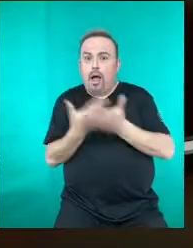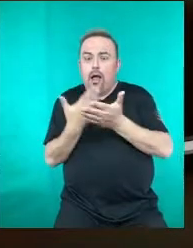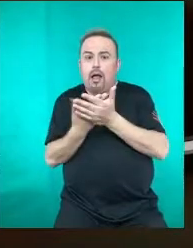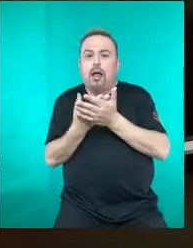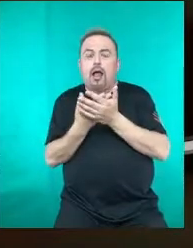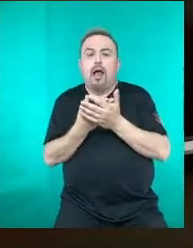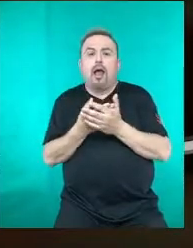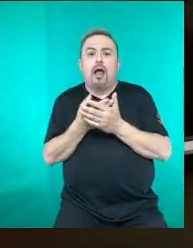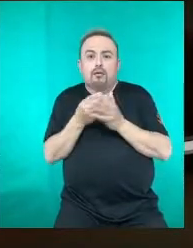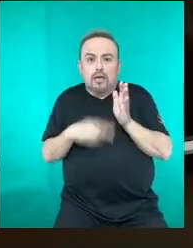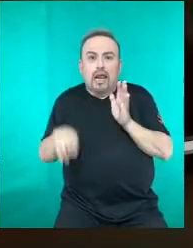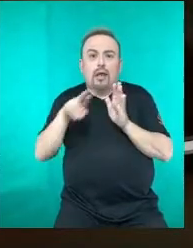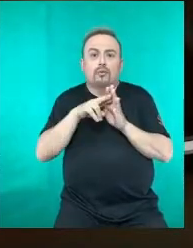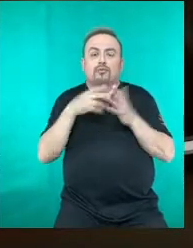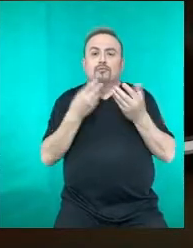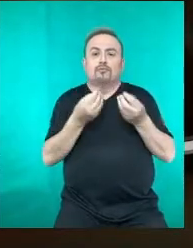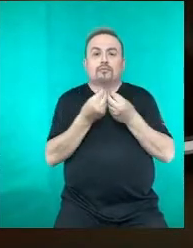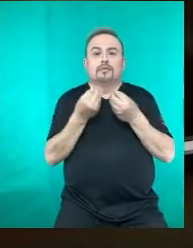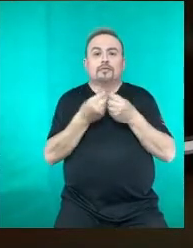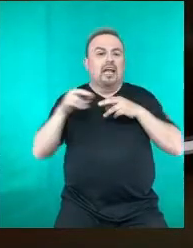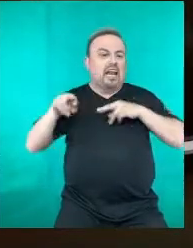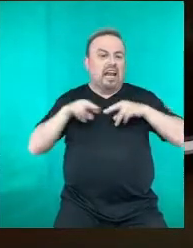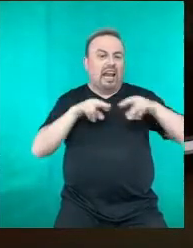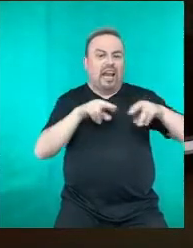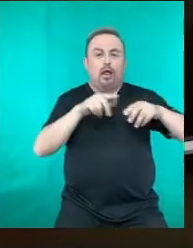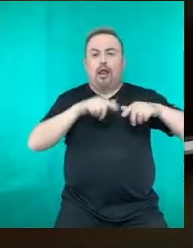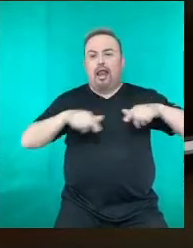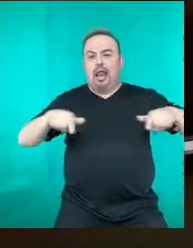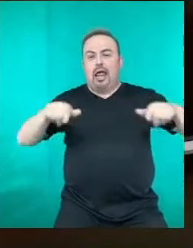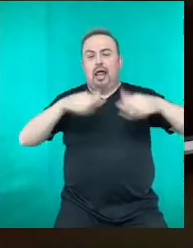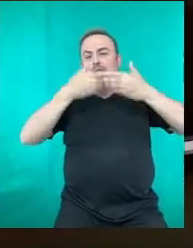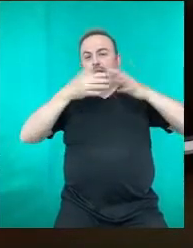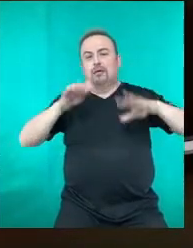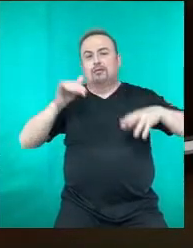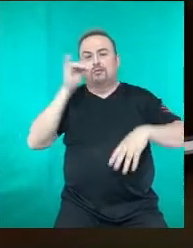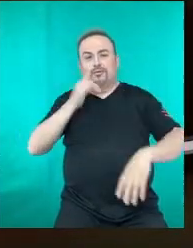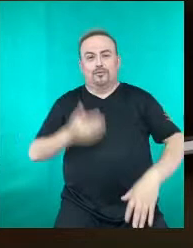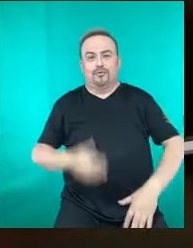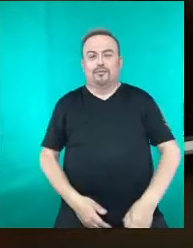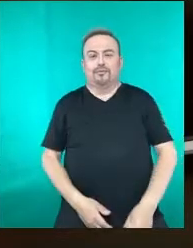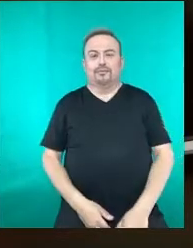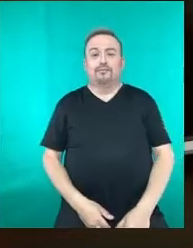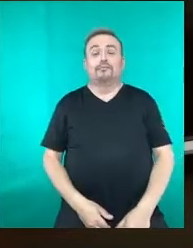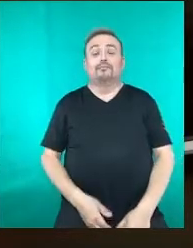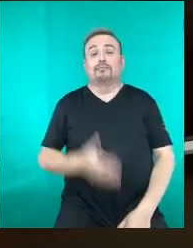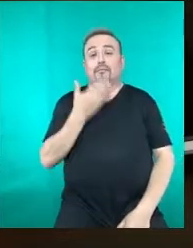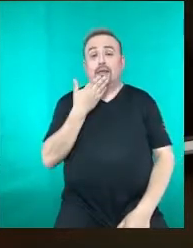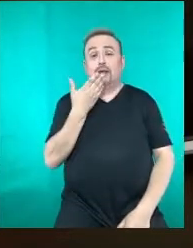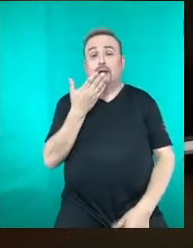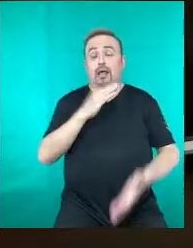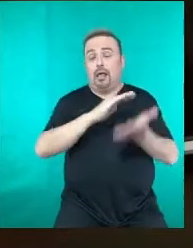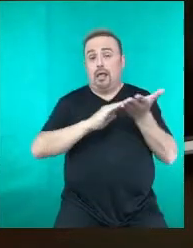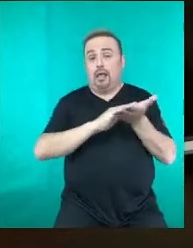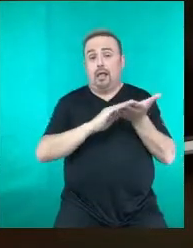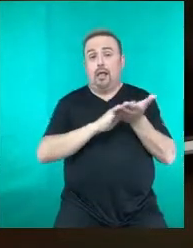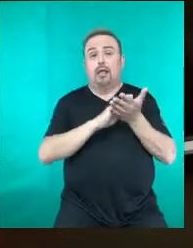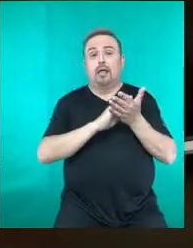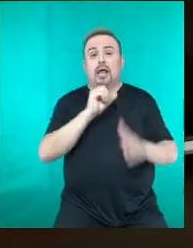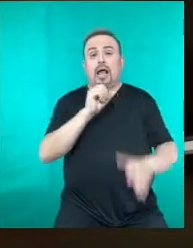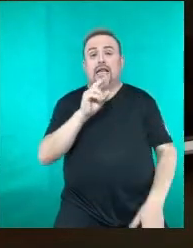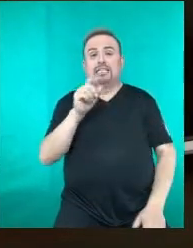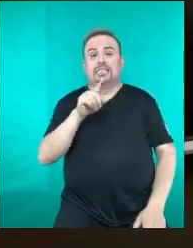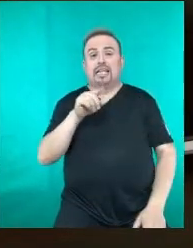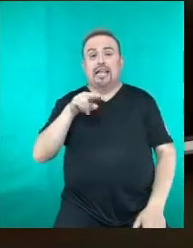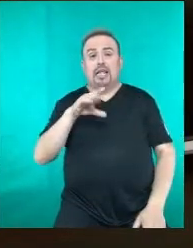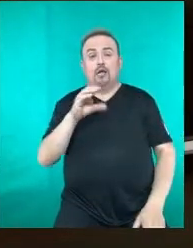varias partes y en general nuestros ríos y nuestros lagos libres de contaminación. Lo mismo con el ejemplo que les decía, el nivel de arsénico en agua potable, o lo que